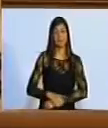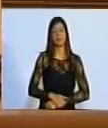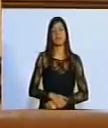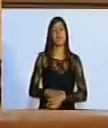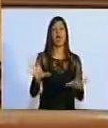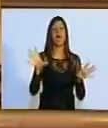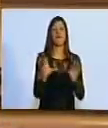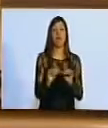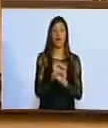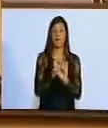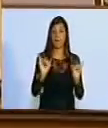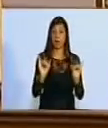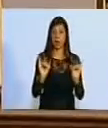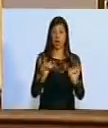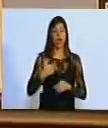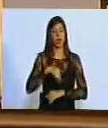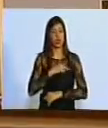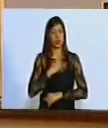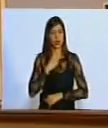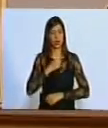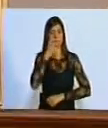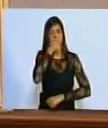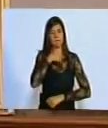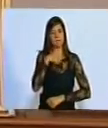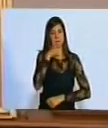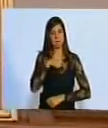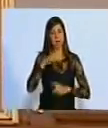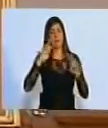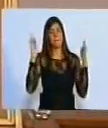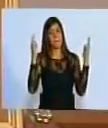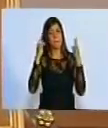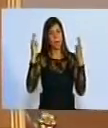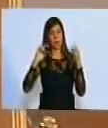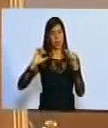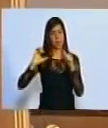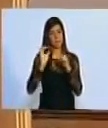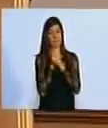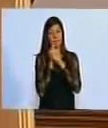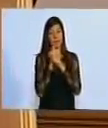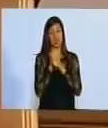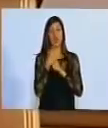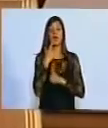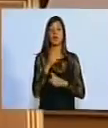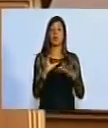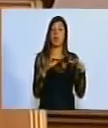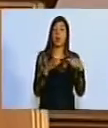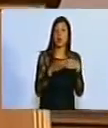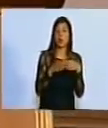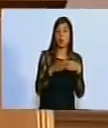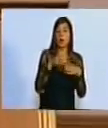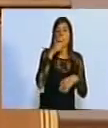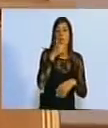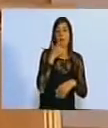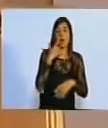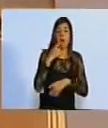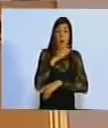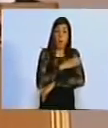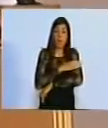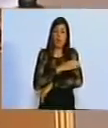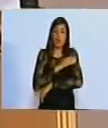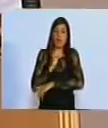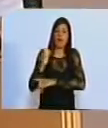Concluyo con esto. Hemos resistido y alcanzado victorias inimaginables por aquellos sectores o grupos que pretenden